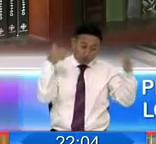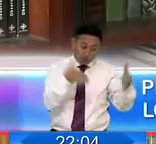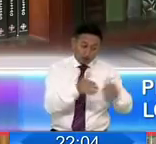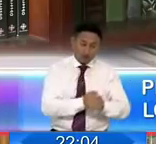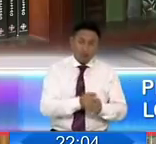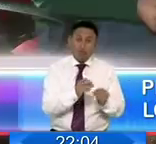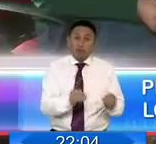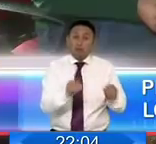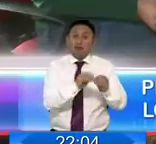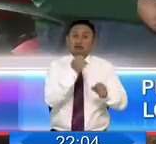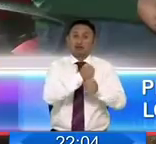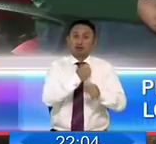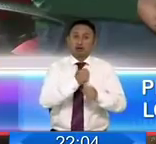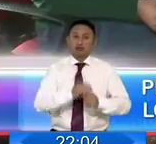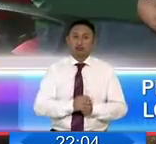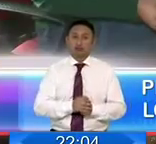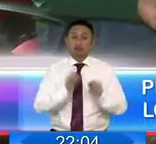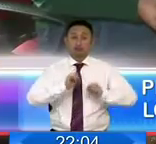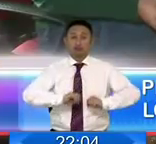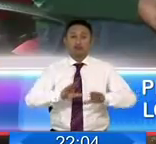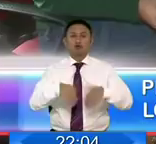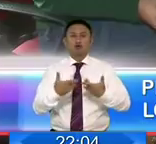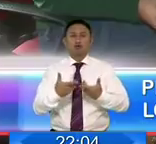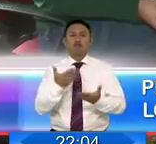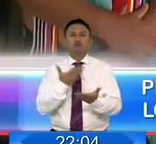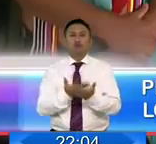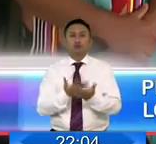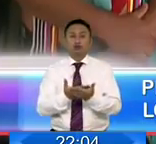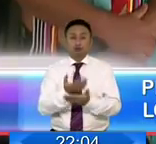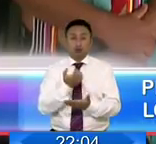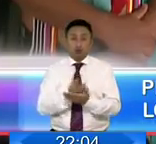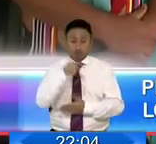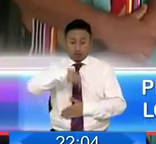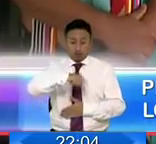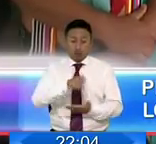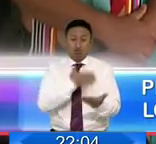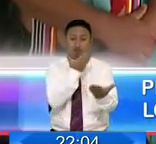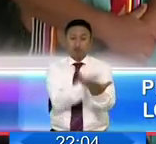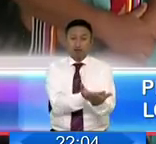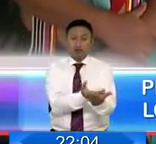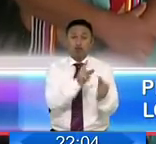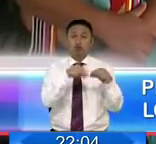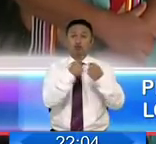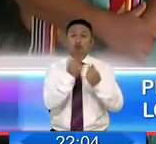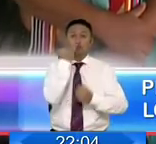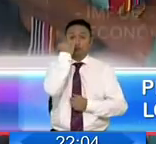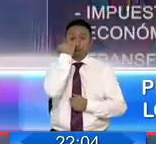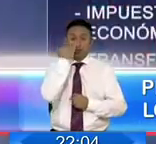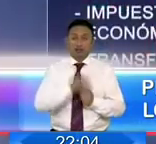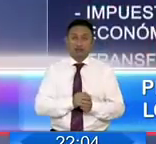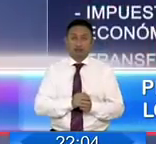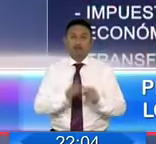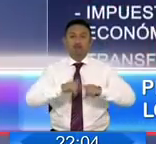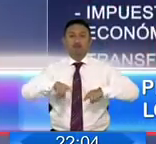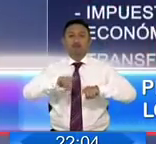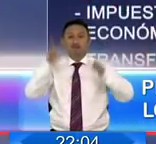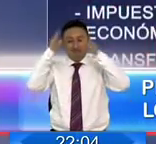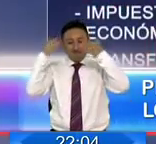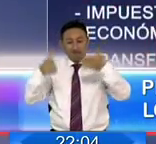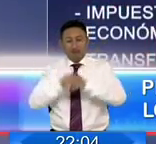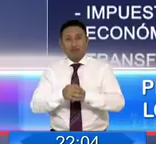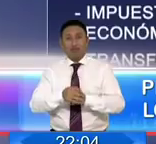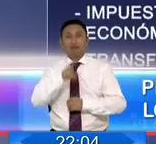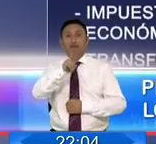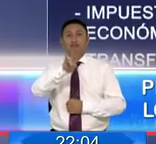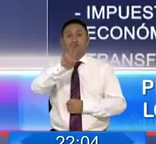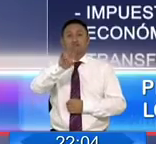generar empleo. Esta es la forma en cómo se presenta la propuesta económica del Parlamento de los Pueblos, que entre otras cosas se enfoca en cobrar más impuestos a